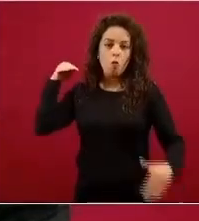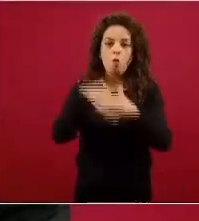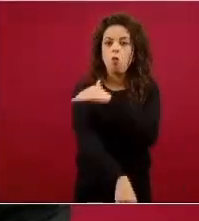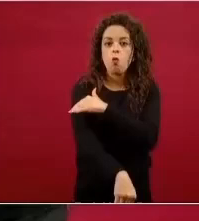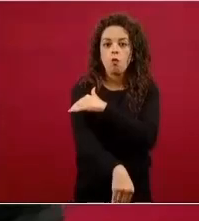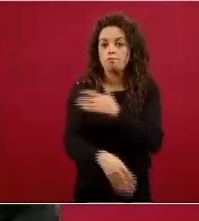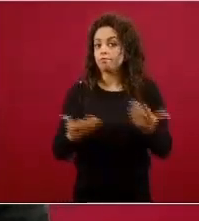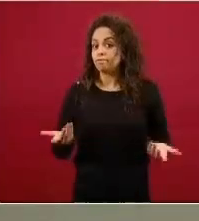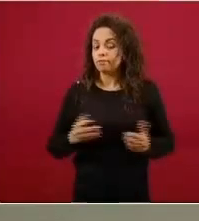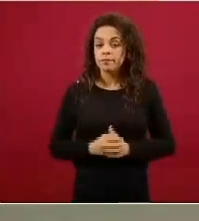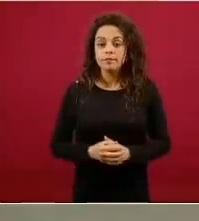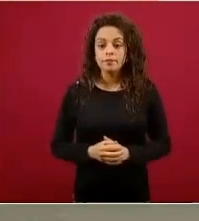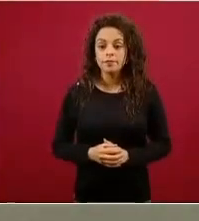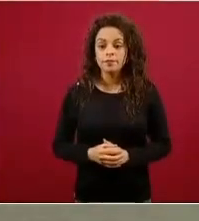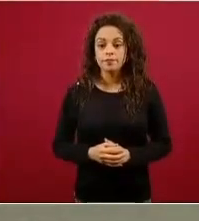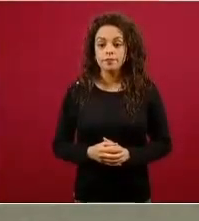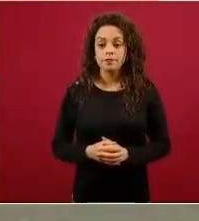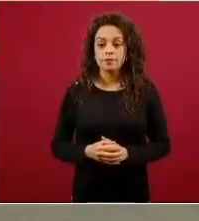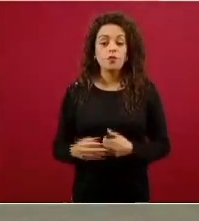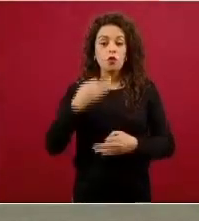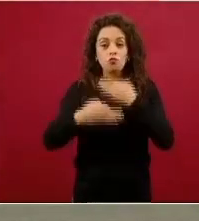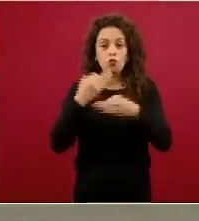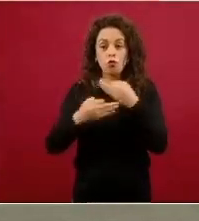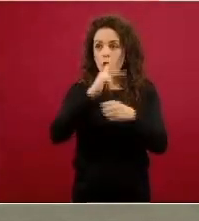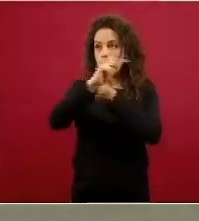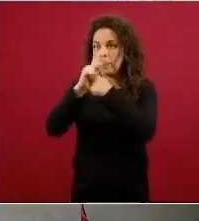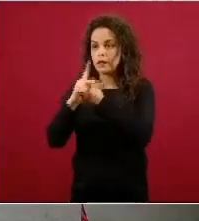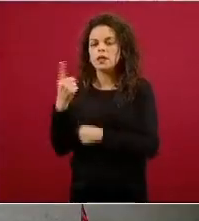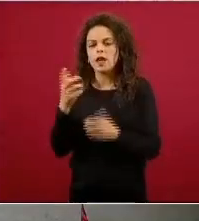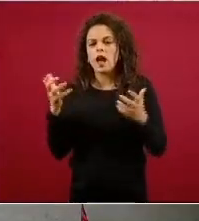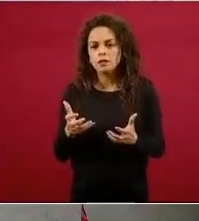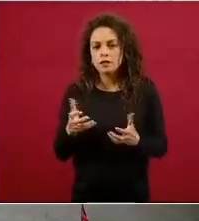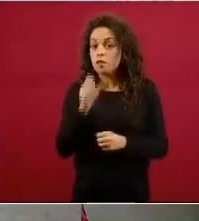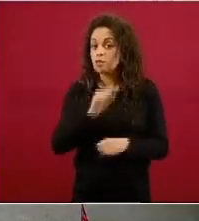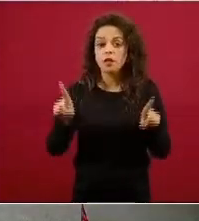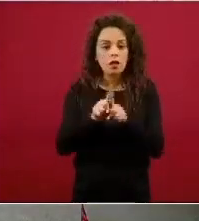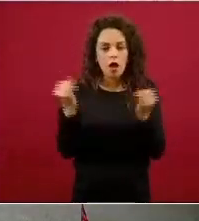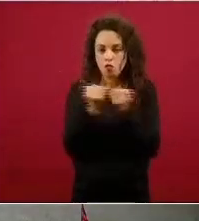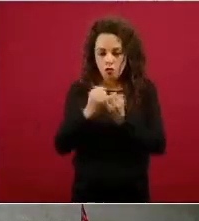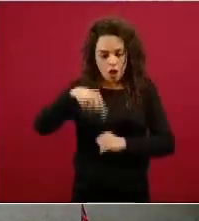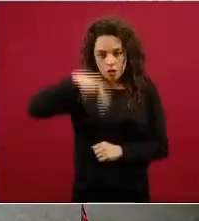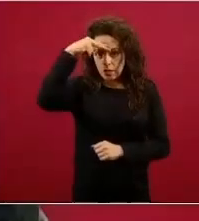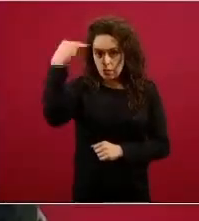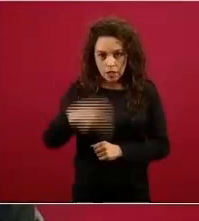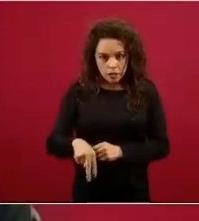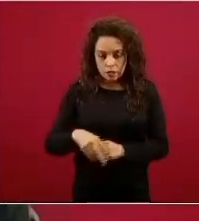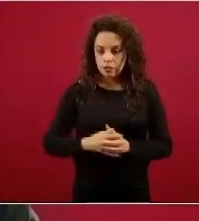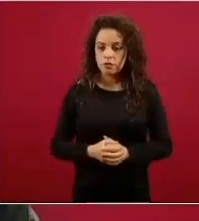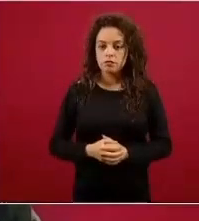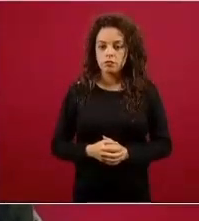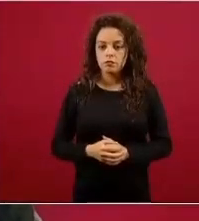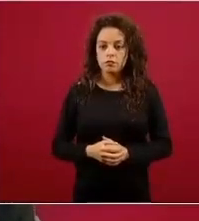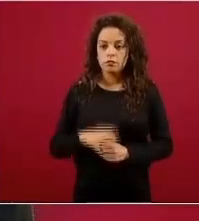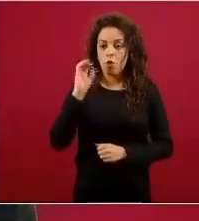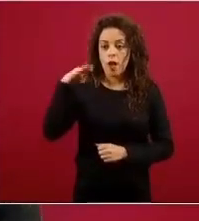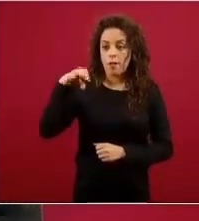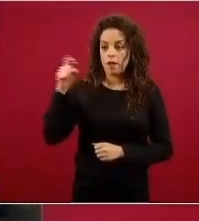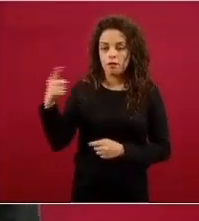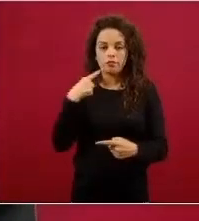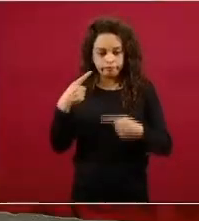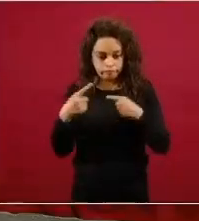colapso. Entonces, la mecánica que han seguido todos los países, que es la misma que sigue México, es la misma que se conversa periódicamente en la Organización Mundial de la